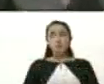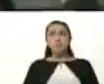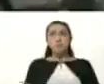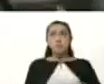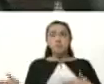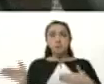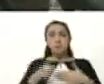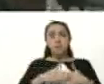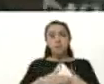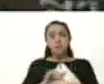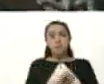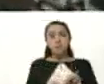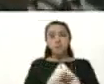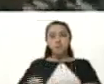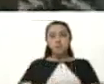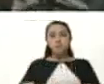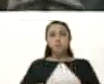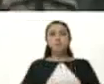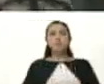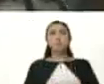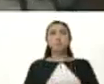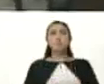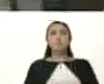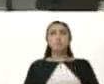debate. Se cierra.